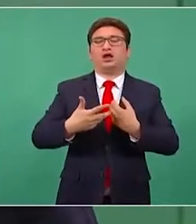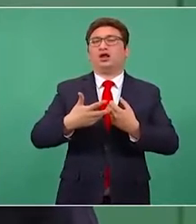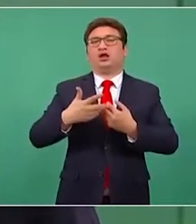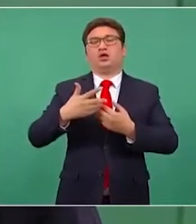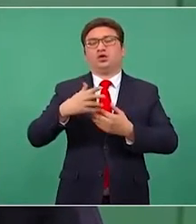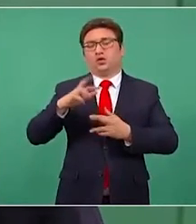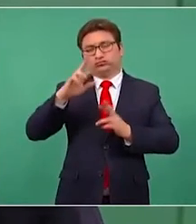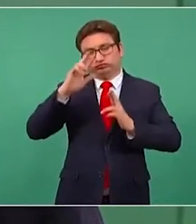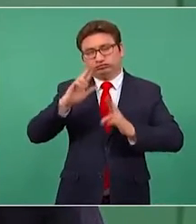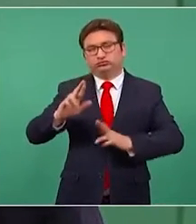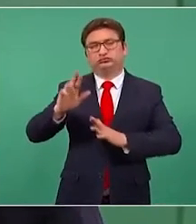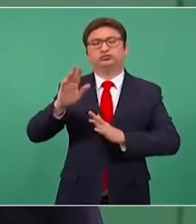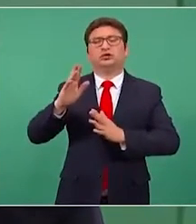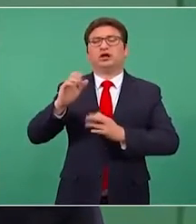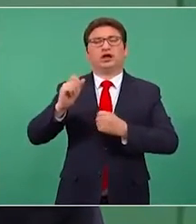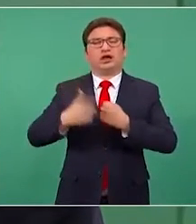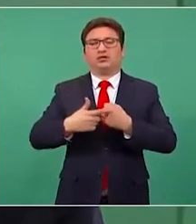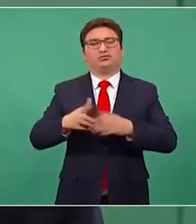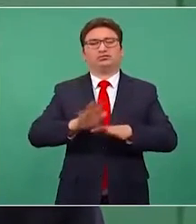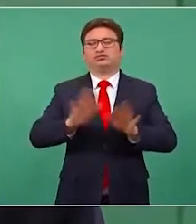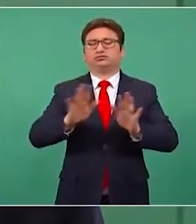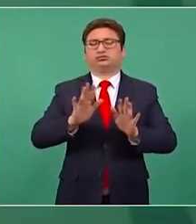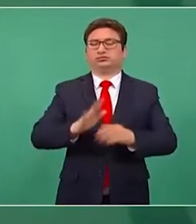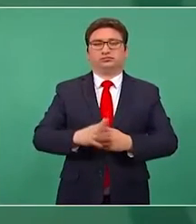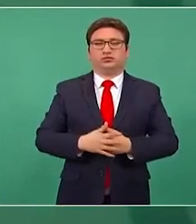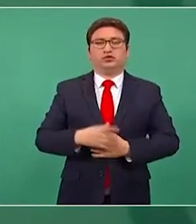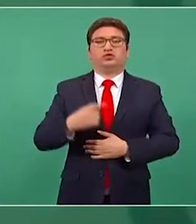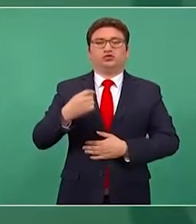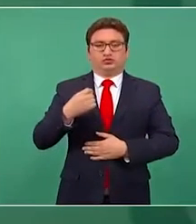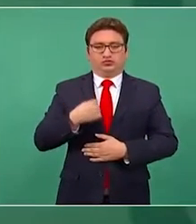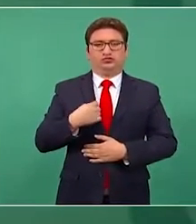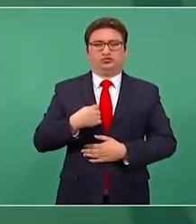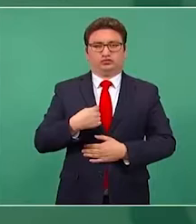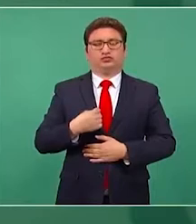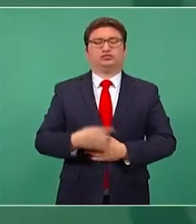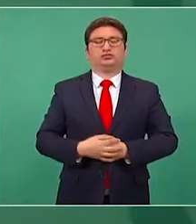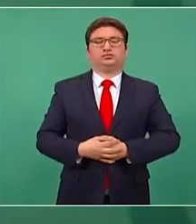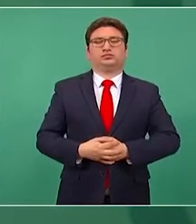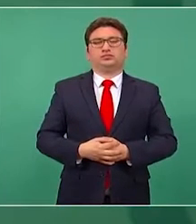homenaje. En su momento voy a ir hablando